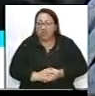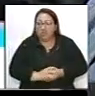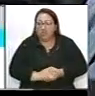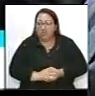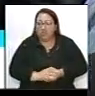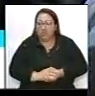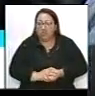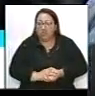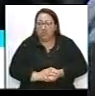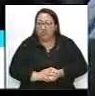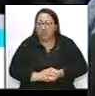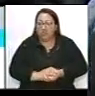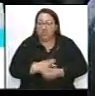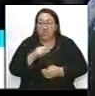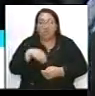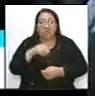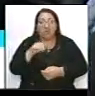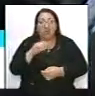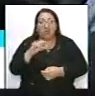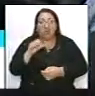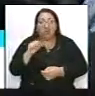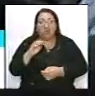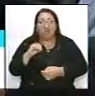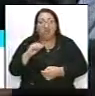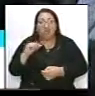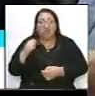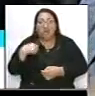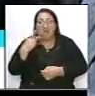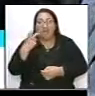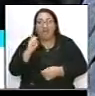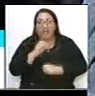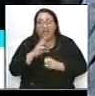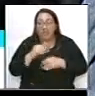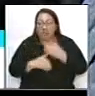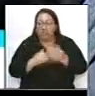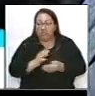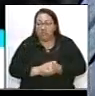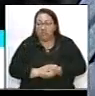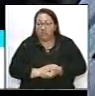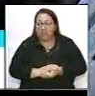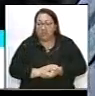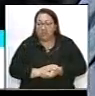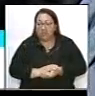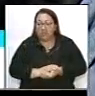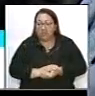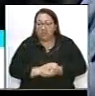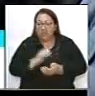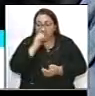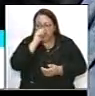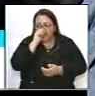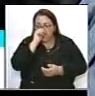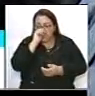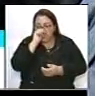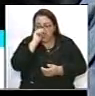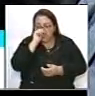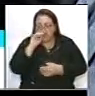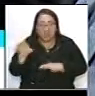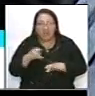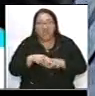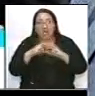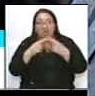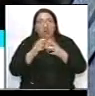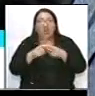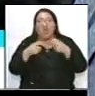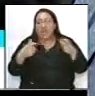falso. Porque Moisés Mamani duró 20 días el proceso. Y lo mandamos a su casa, presidenta. Ahí hicieron extraordinarias, ahí